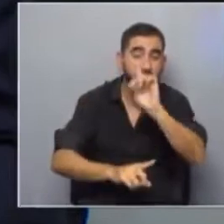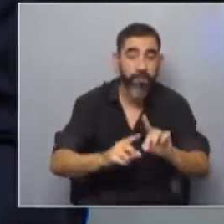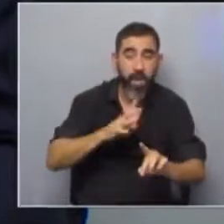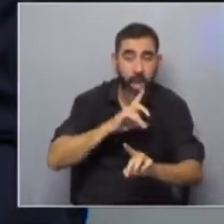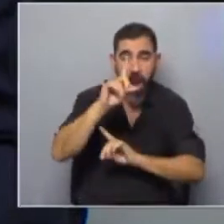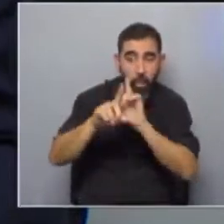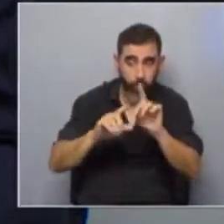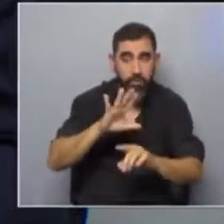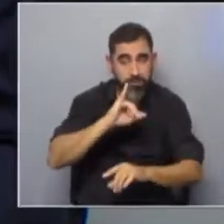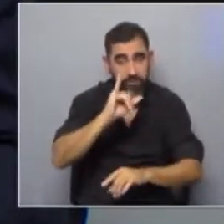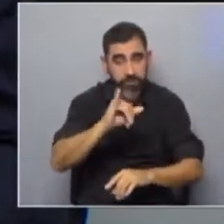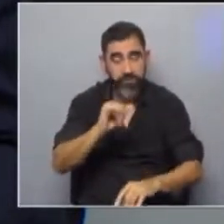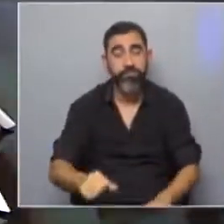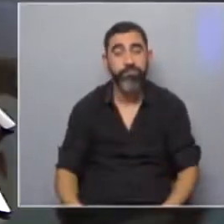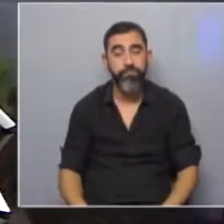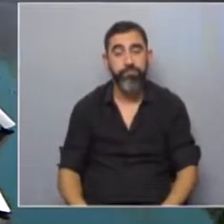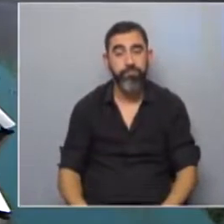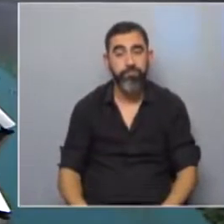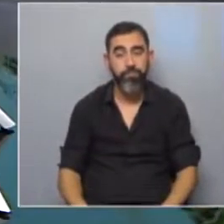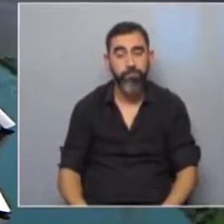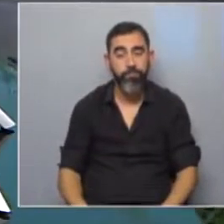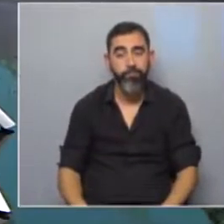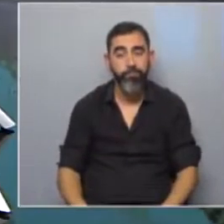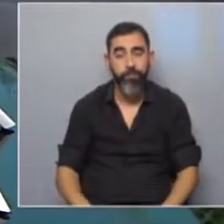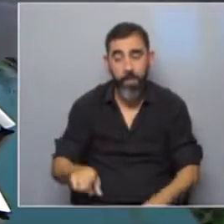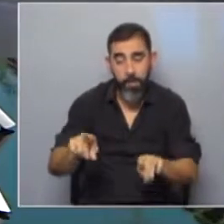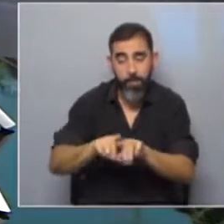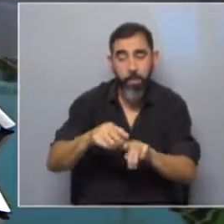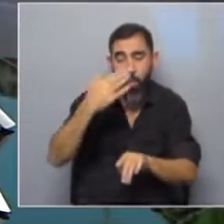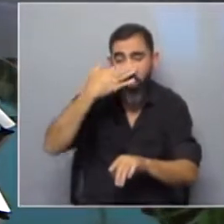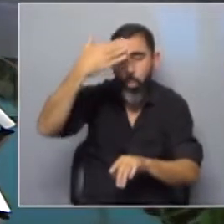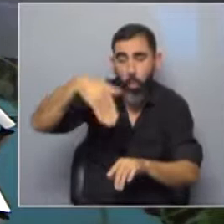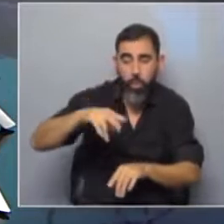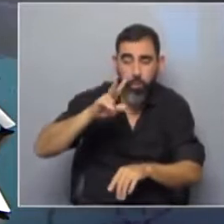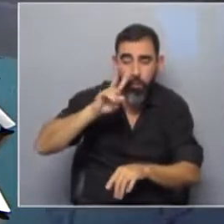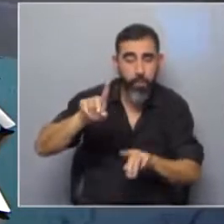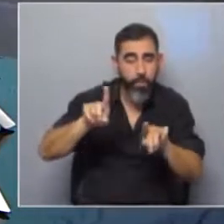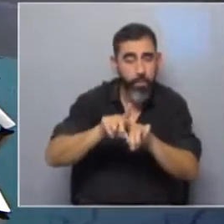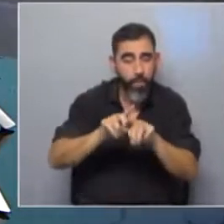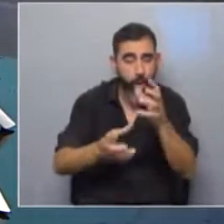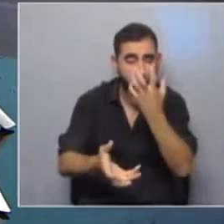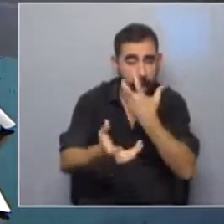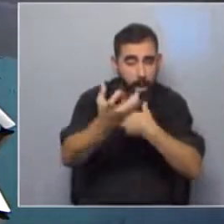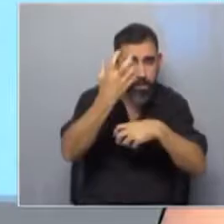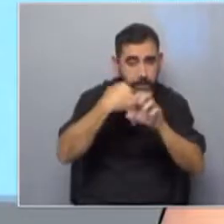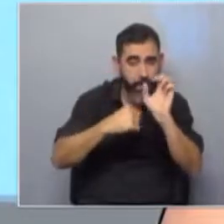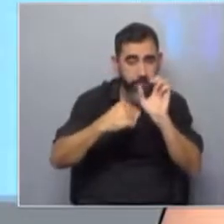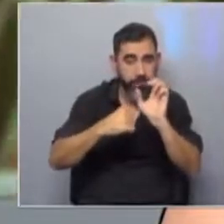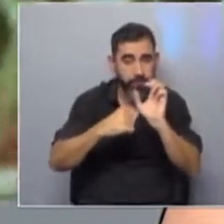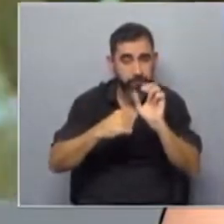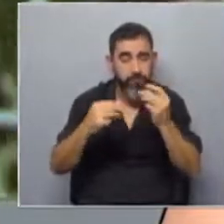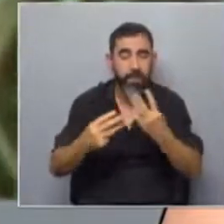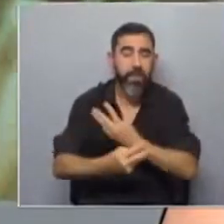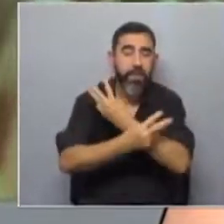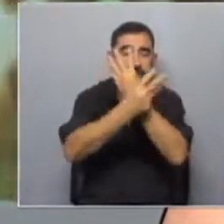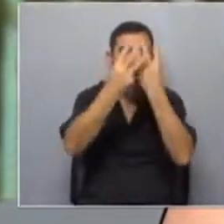encontraron. Después hay algunos comentarios de gente que ha visto y eso, pero bueno, fidedignamente solamente en el Yaguarón. Coincide esa zona con